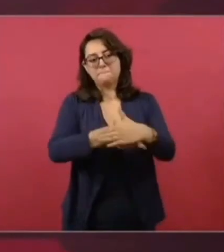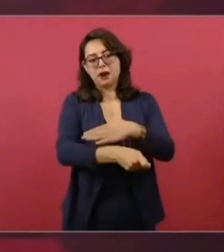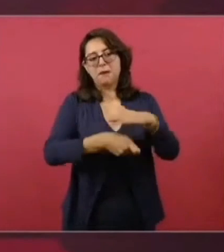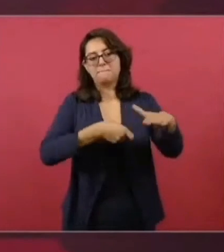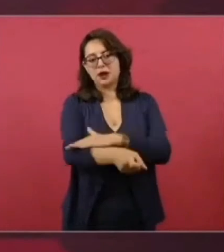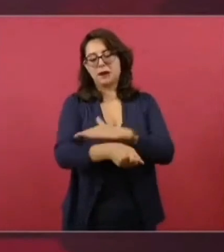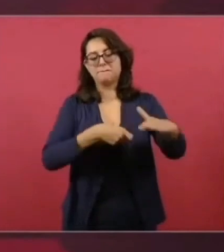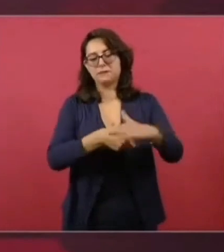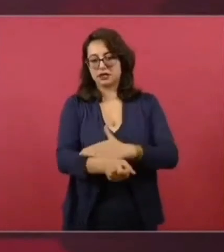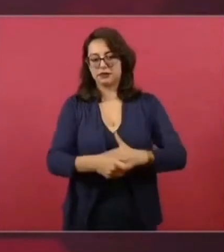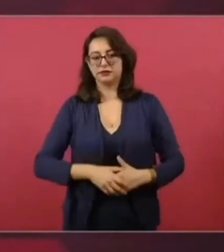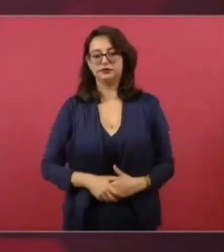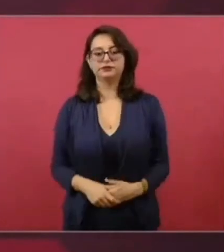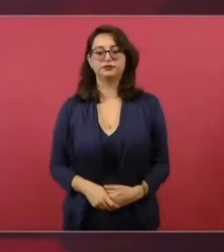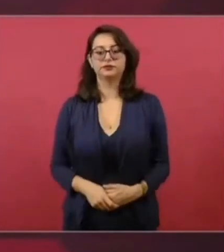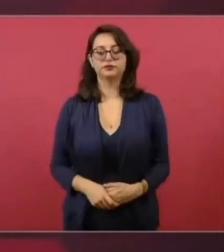Es